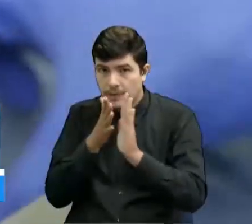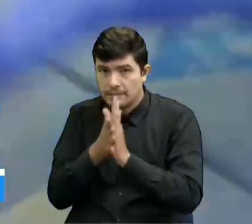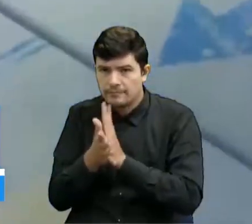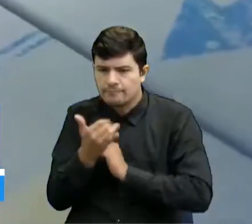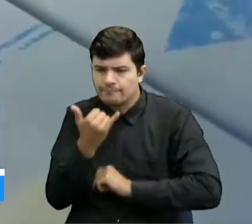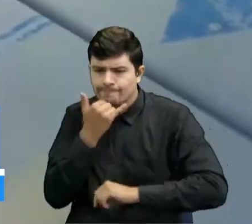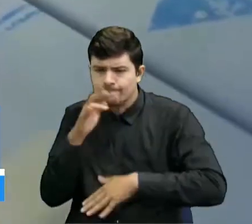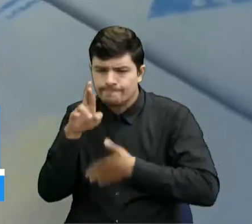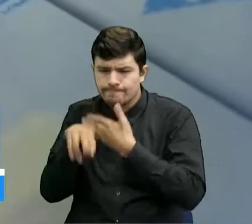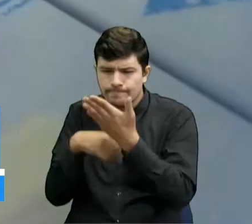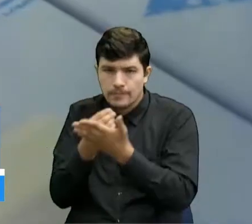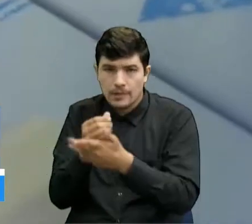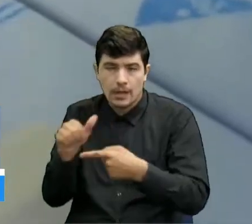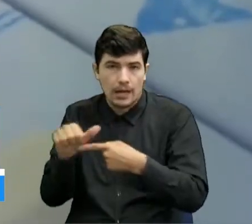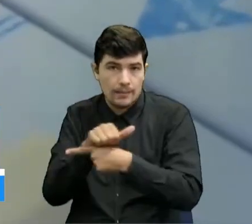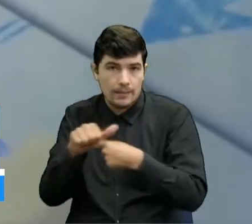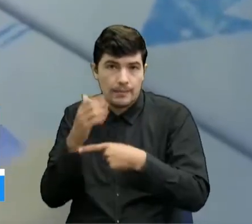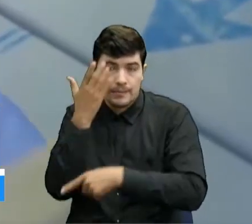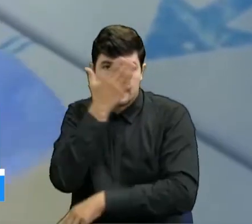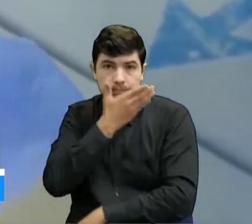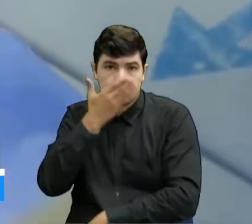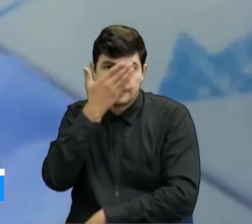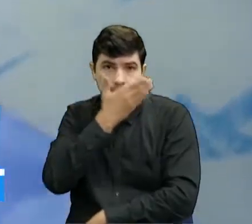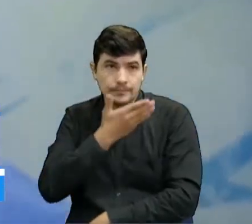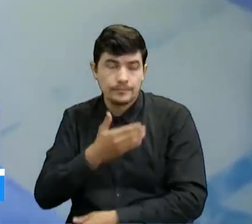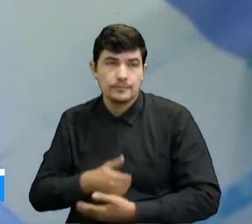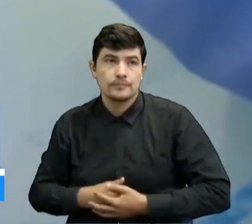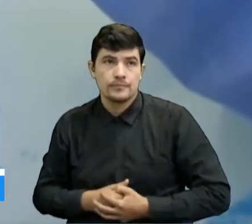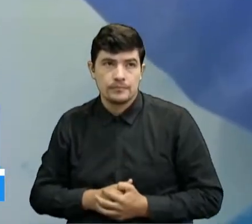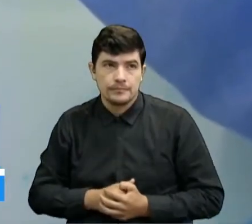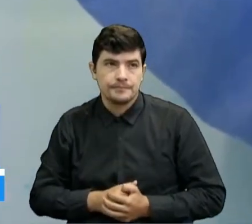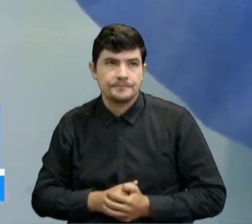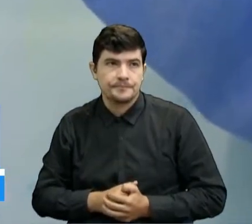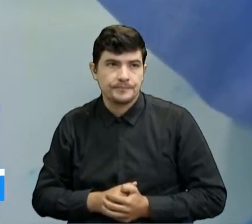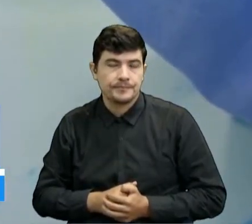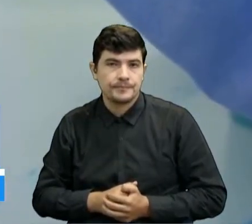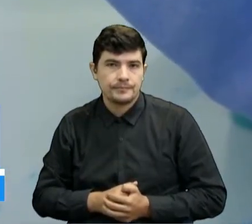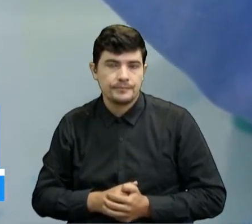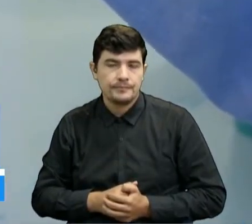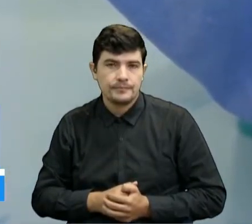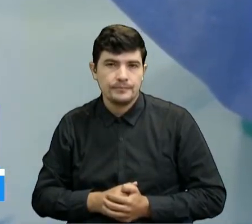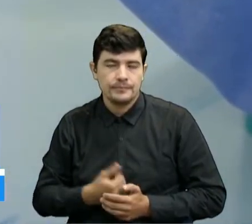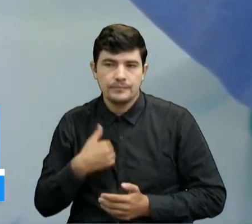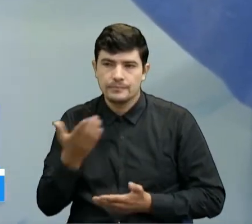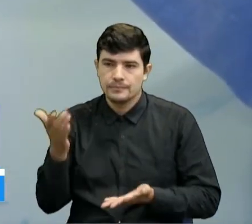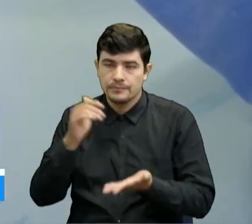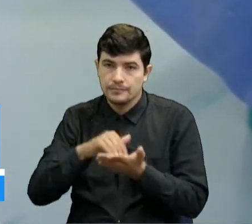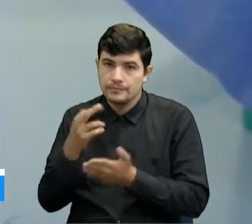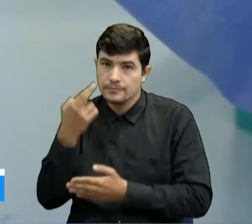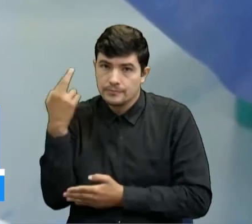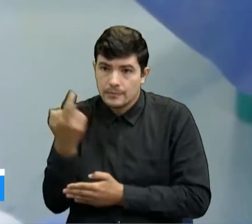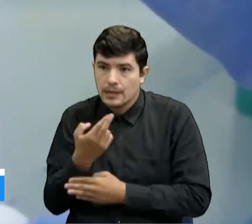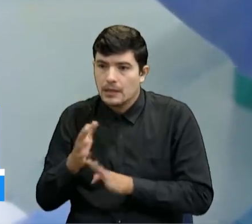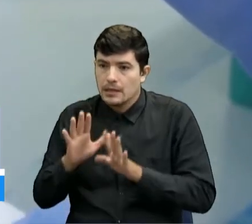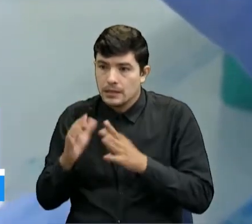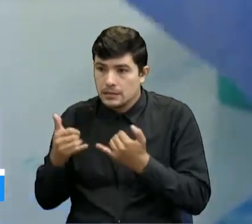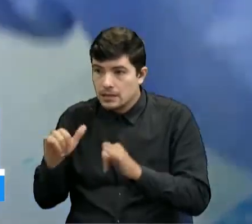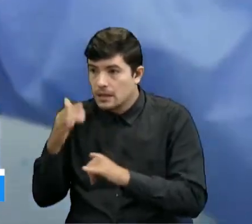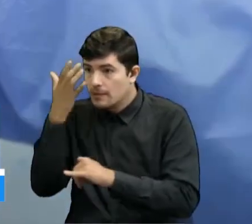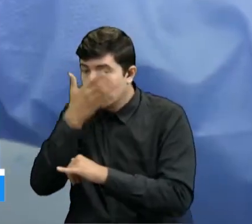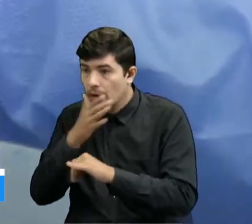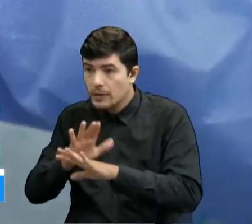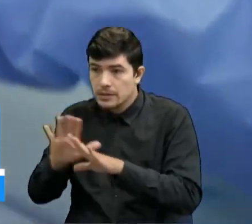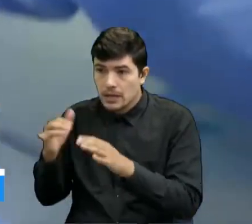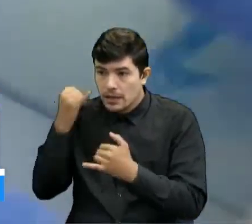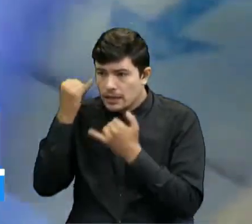del ensayo, del trabajo de campo, y si Dios lo permite, iniciar ya un escalado